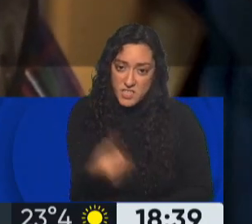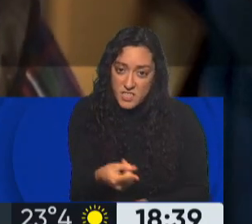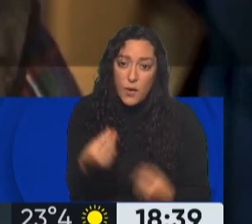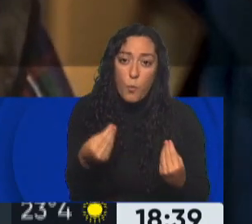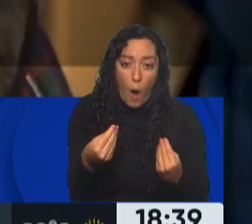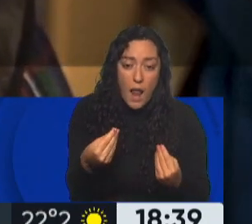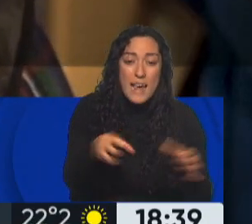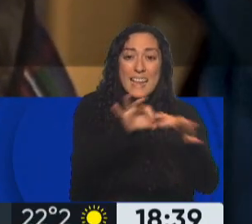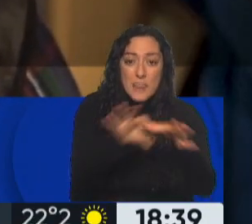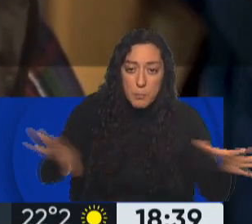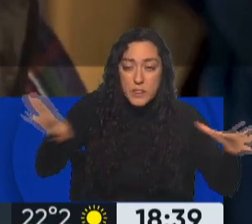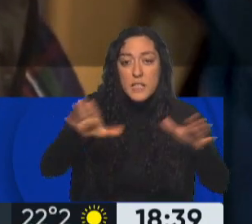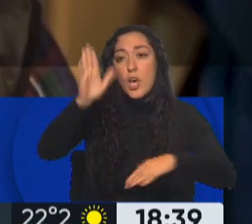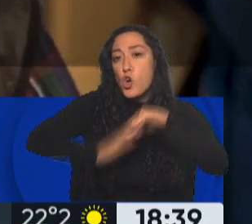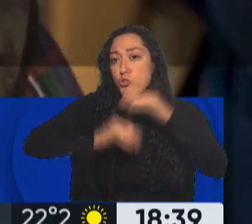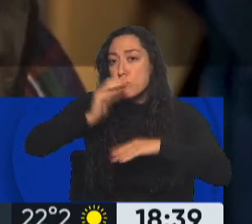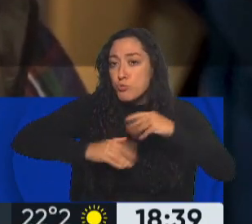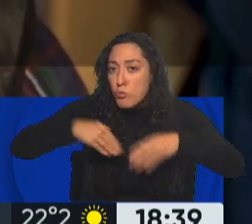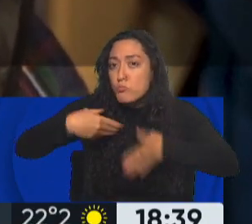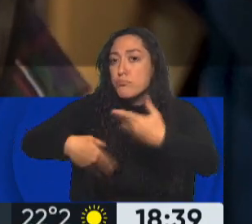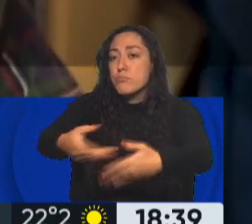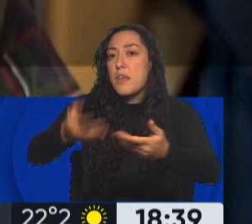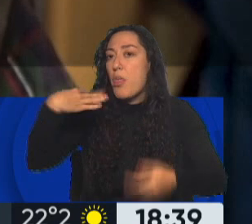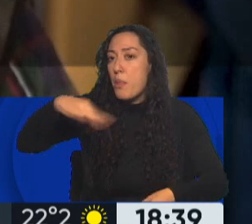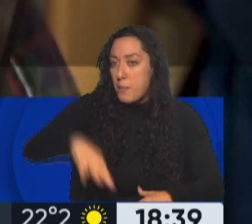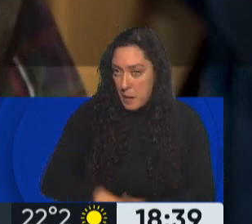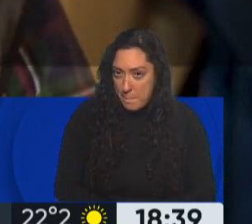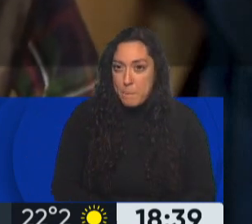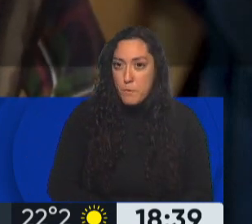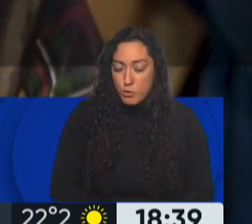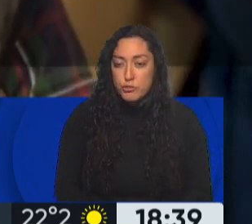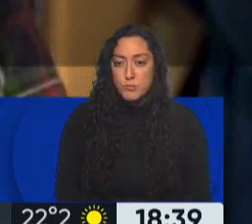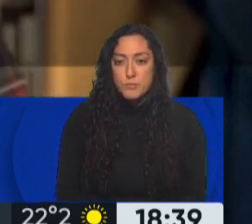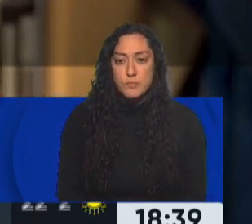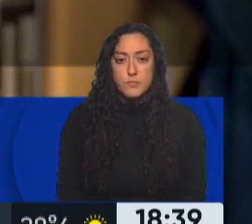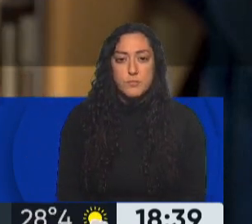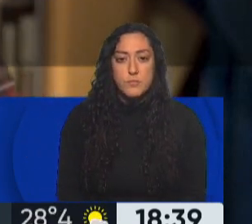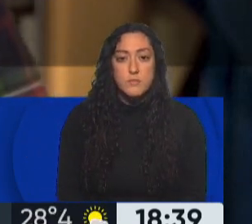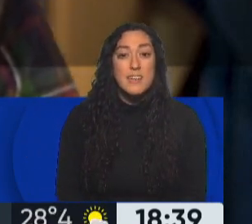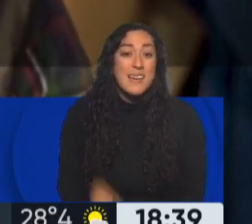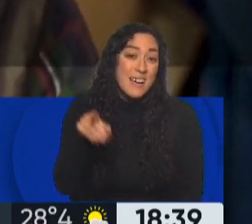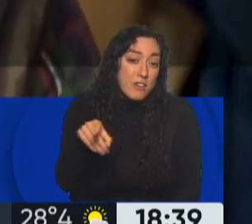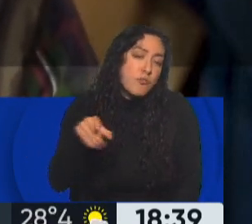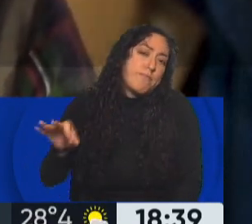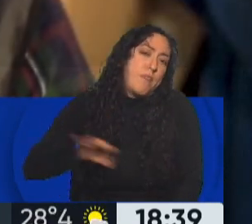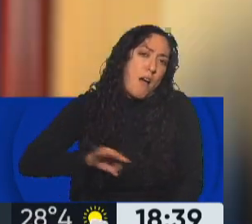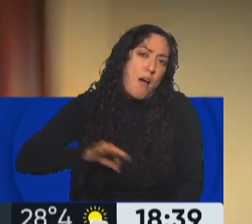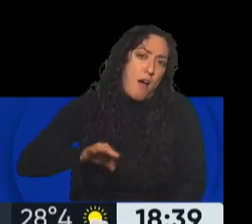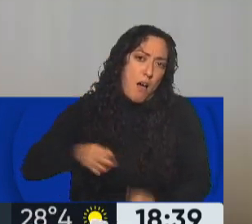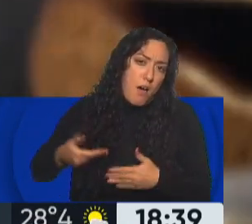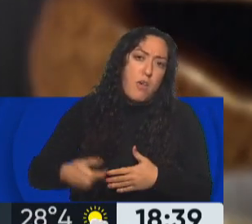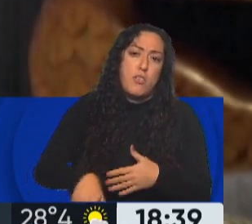to build the roads to independence, and it might take several